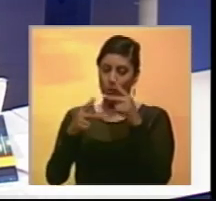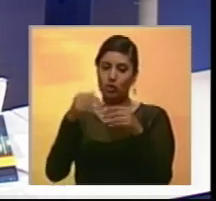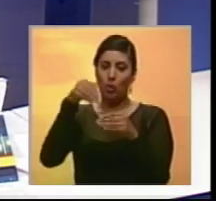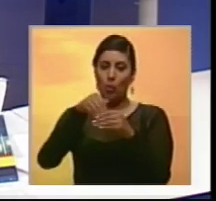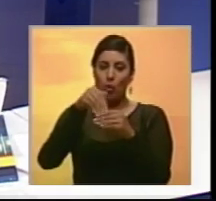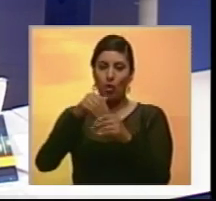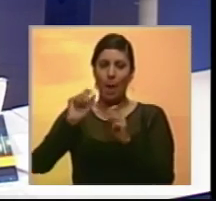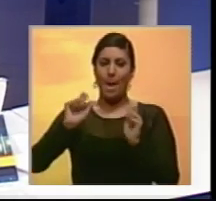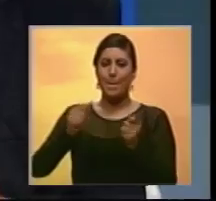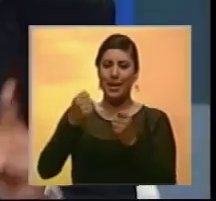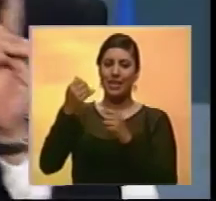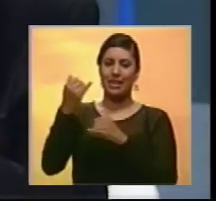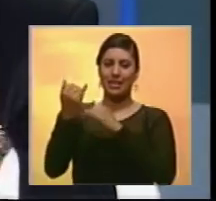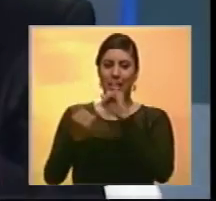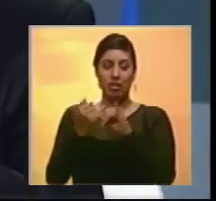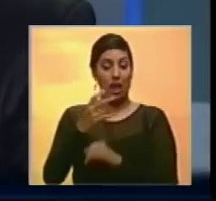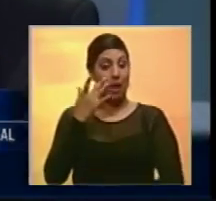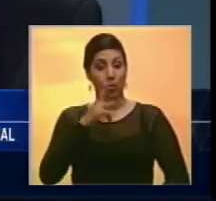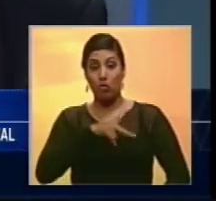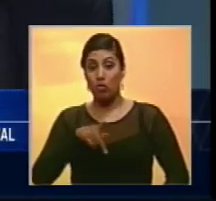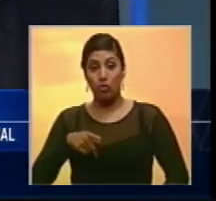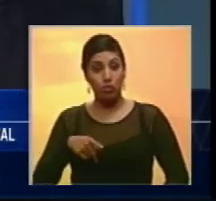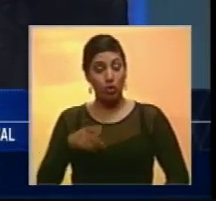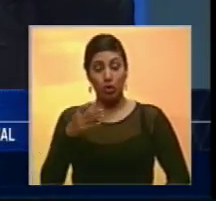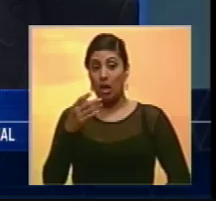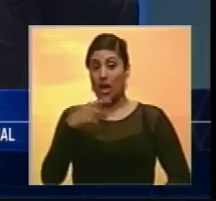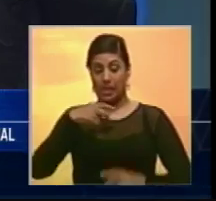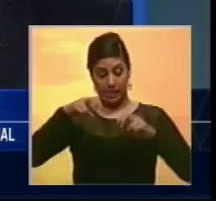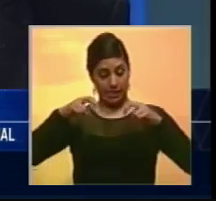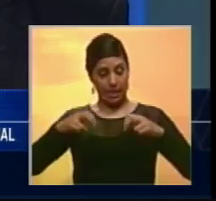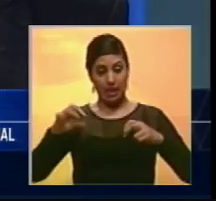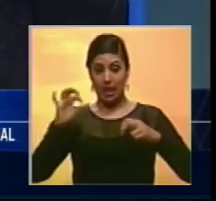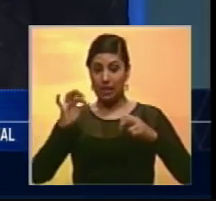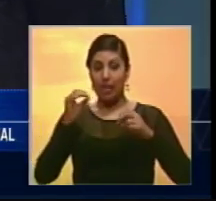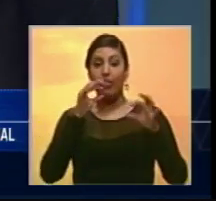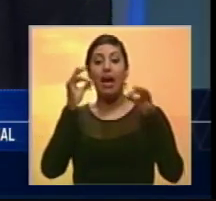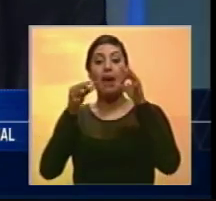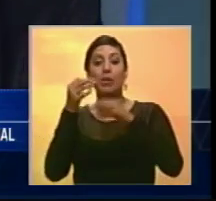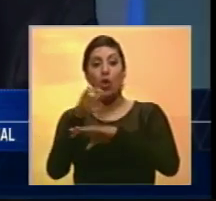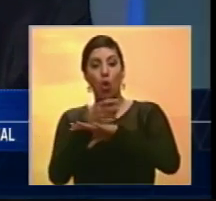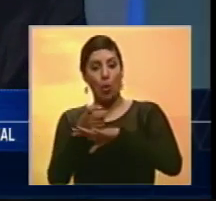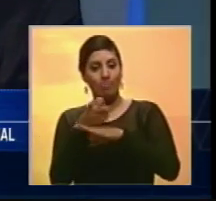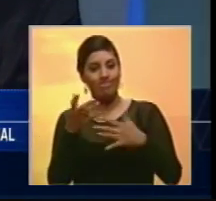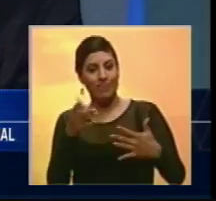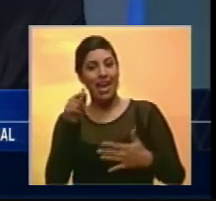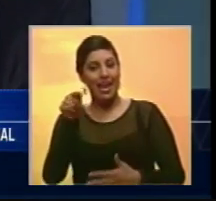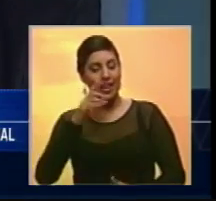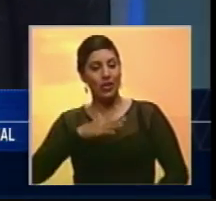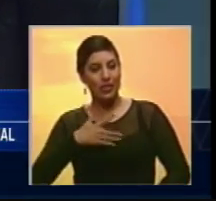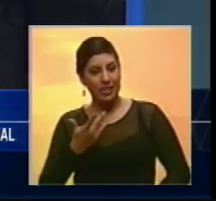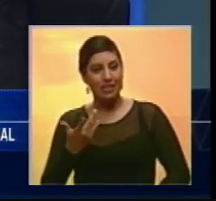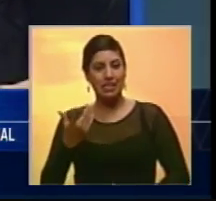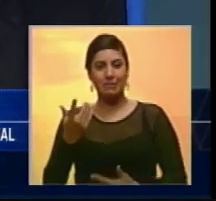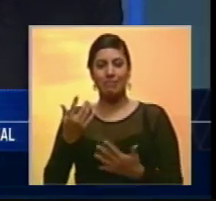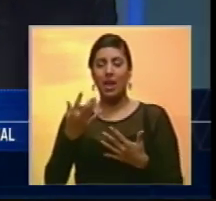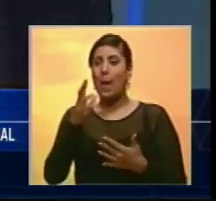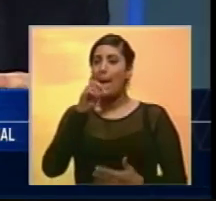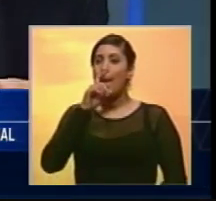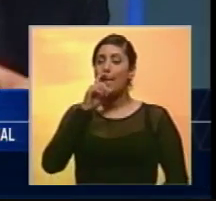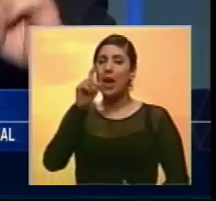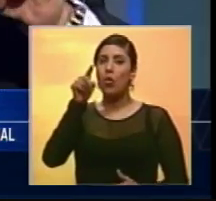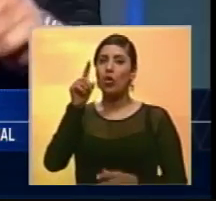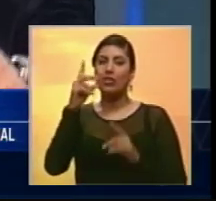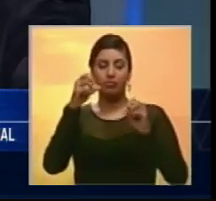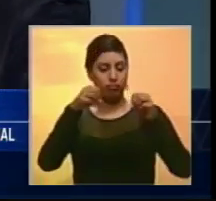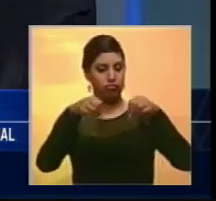presión internacional. Si nosotros no nos hubiésemos sentado con el gobierno, ellos hubiesen dicho, Nicolás hubiese